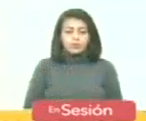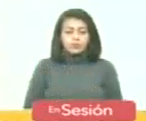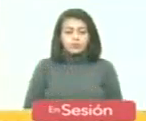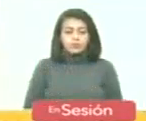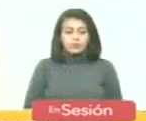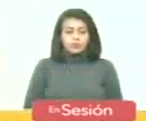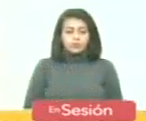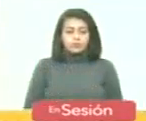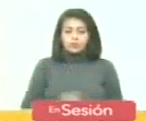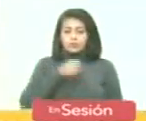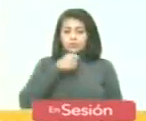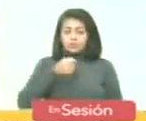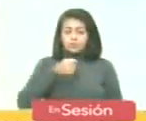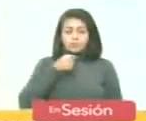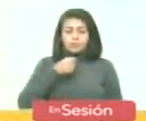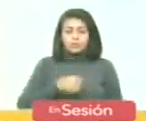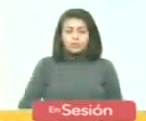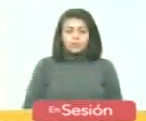Micrófono para el diputado, por favor.